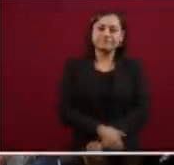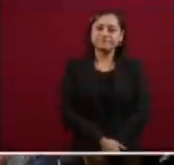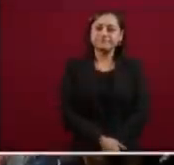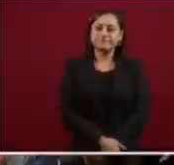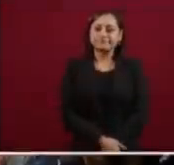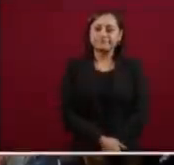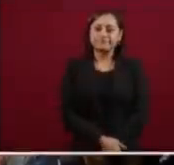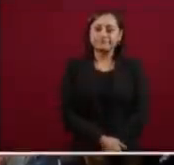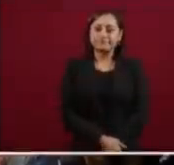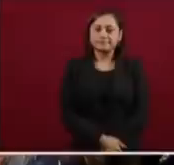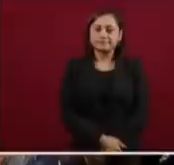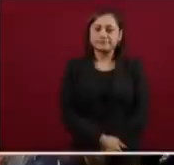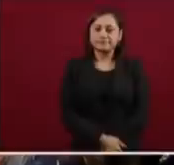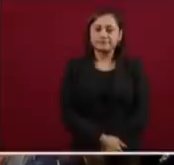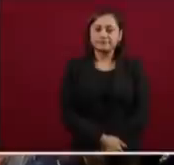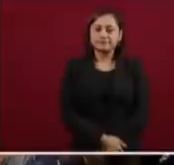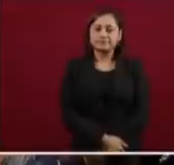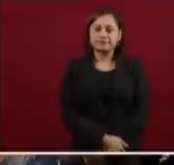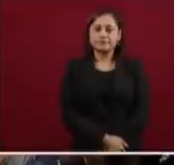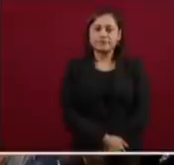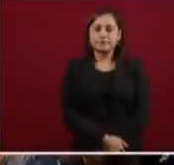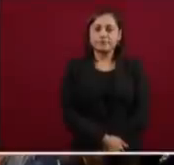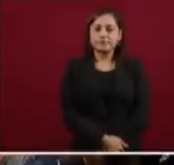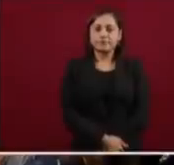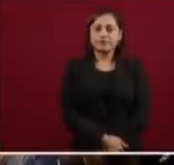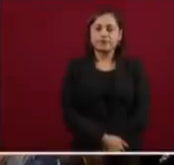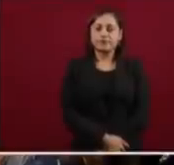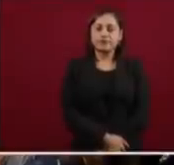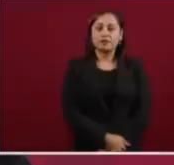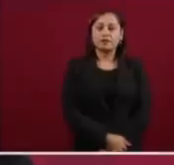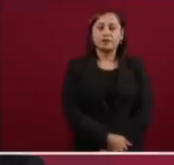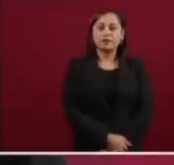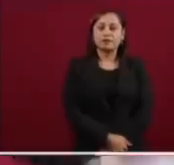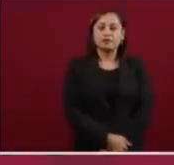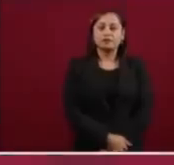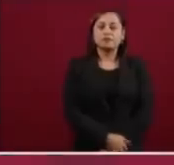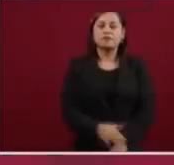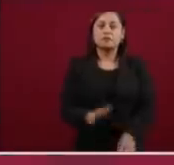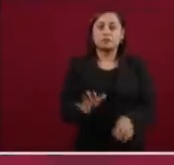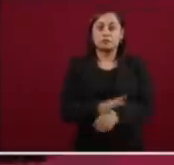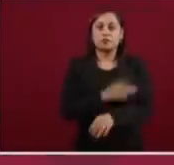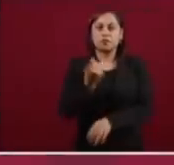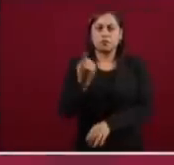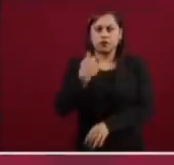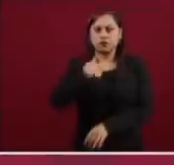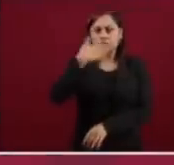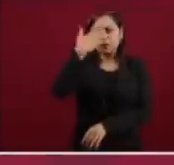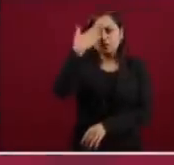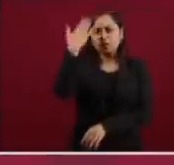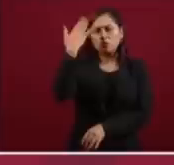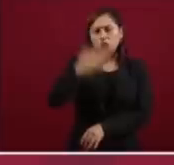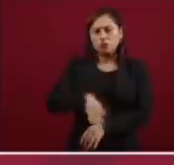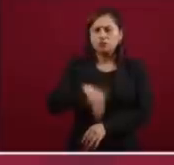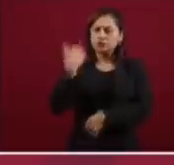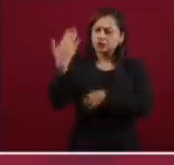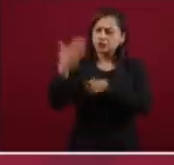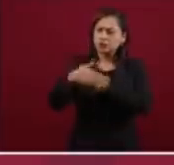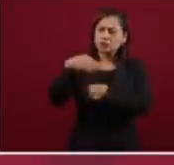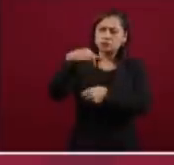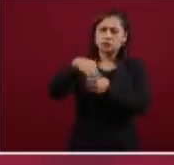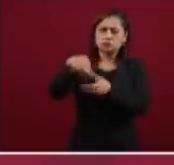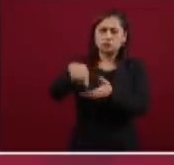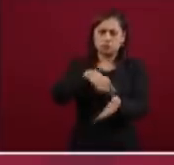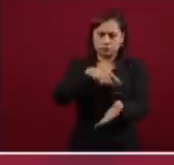por qué tengo entendido que va a haber una elección tienen que elegir